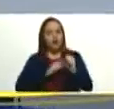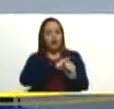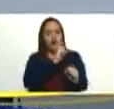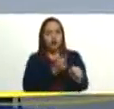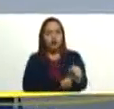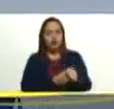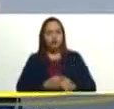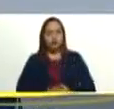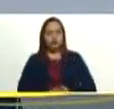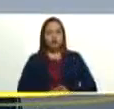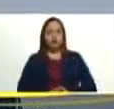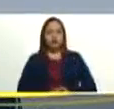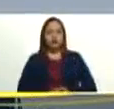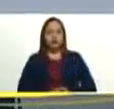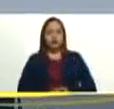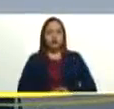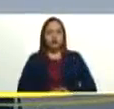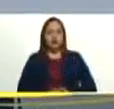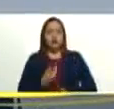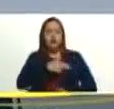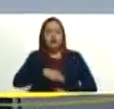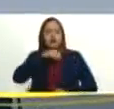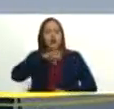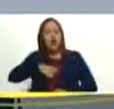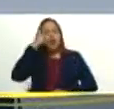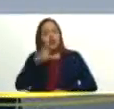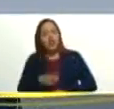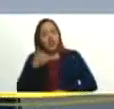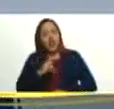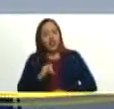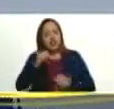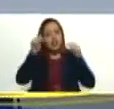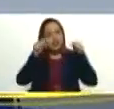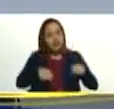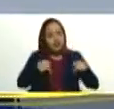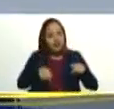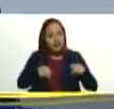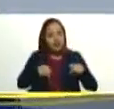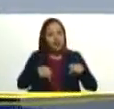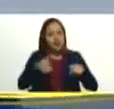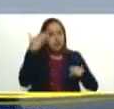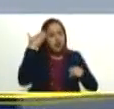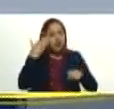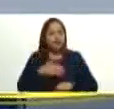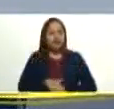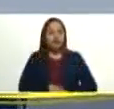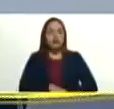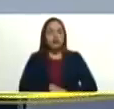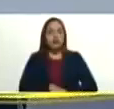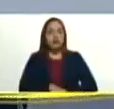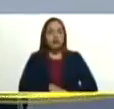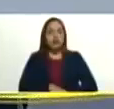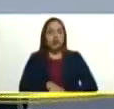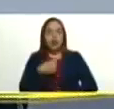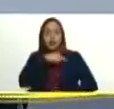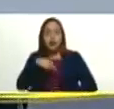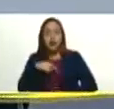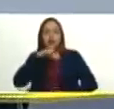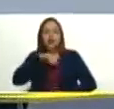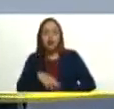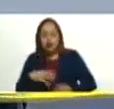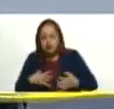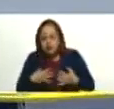La fiebre de nuestra historia tiene que estar presente. Y los que estamos aquí, sabemos que la fiebre de nuestra historia nos ha